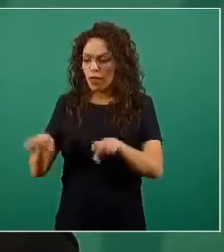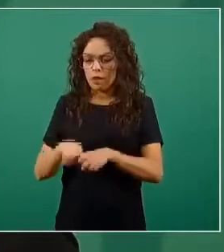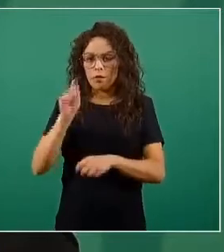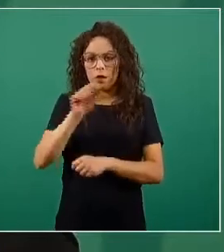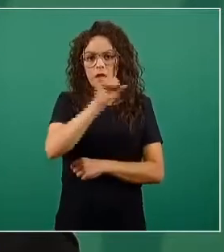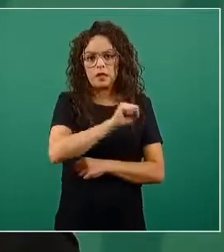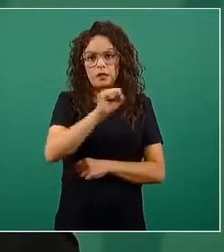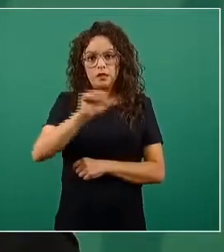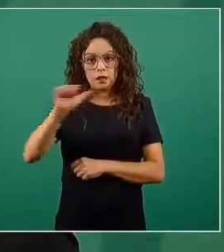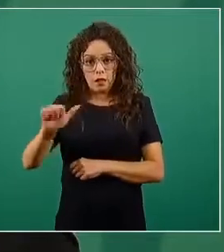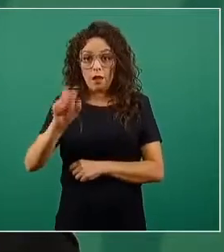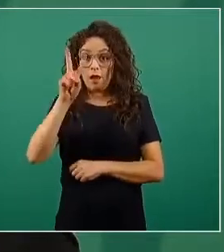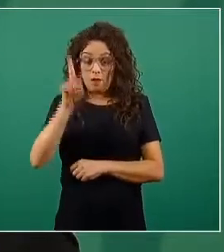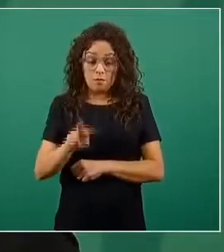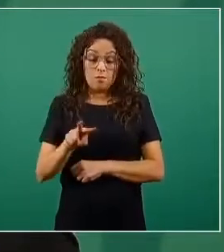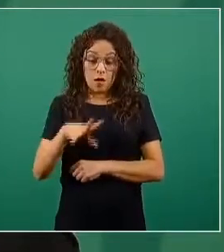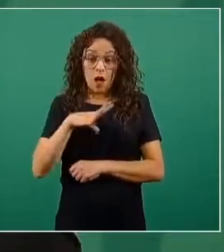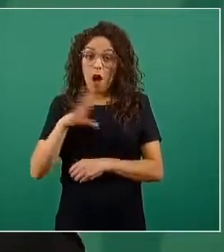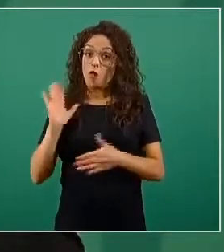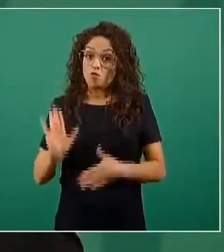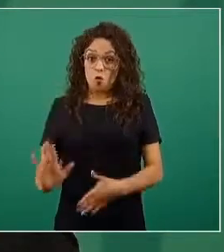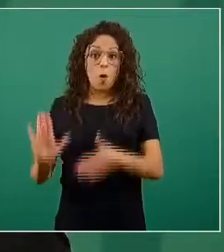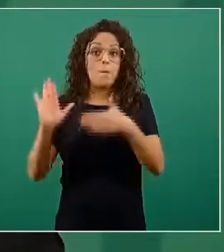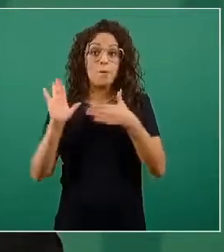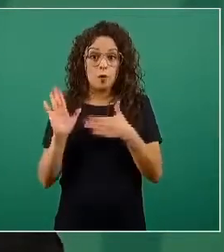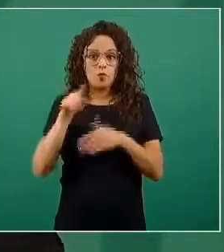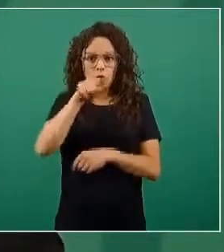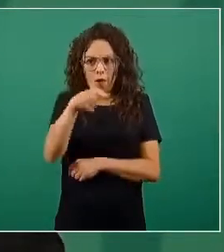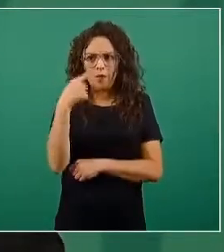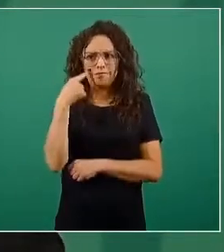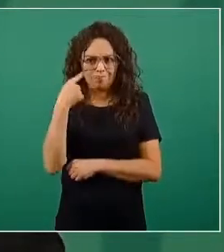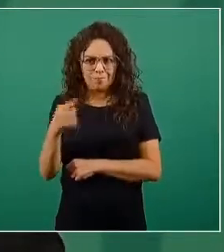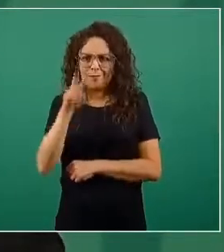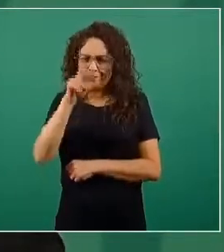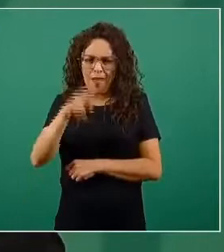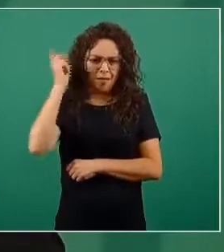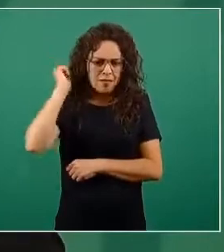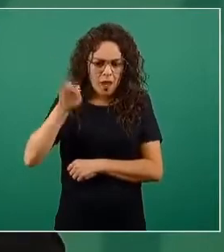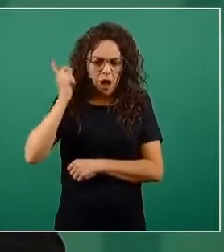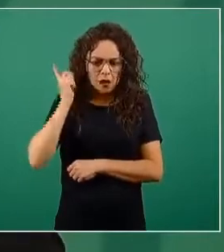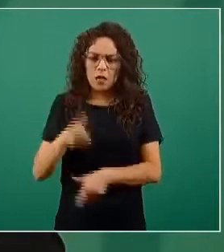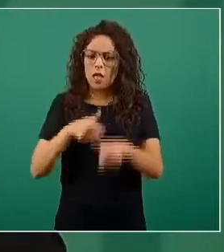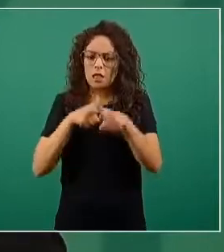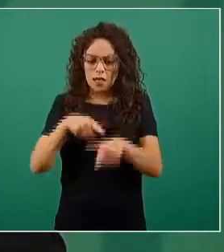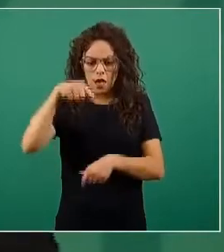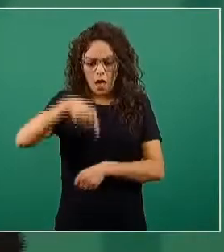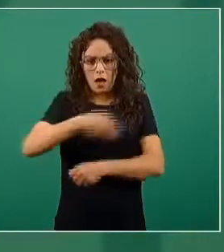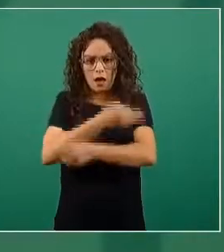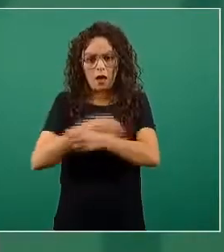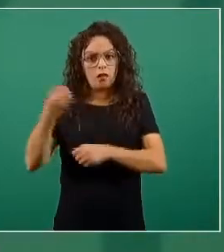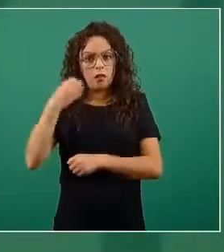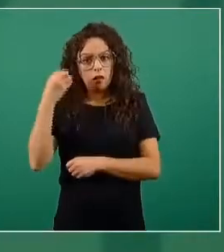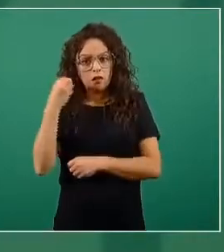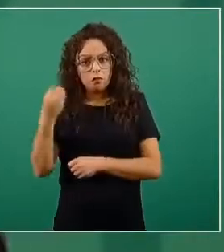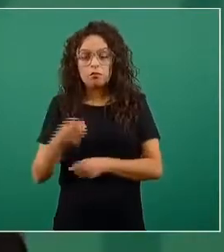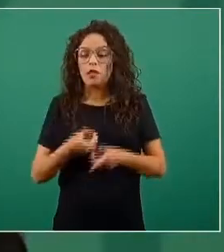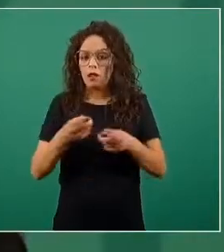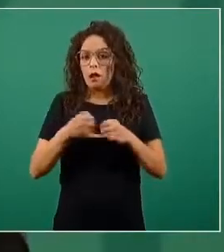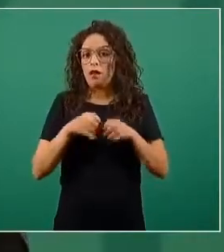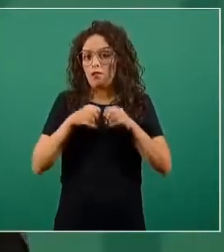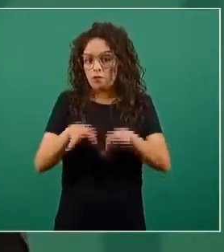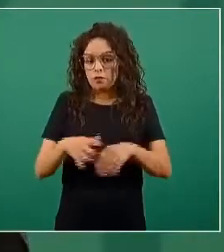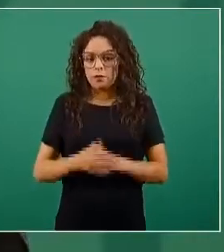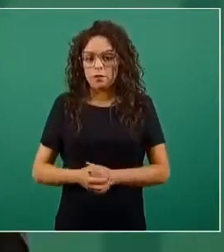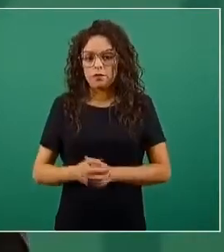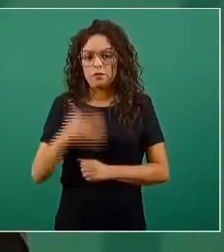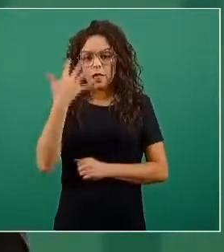Secretaría de Salud está realmente comprometido. Ustedes lo han visto, día con día se mantienen estas conferencias. y detrás de estas 10, 12